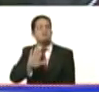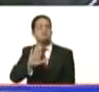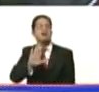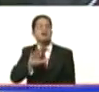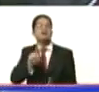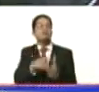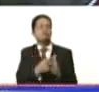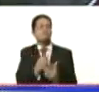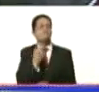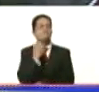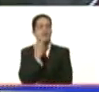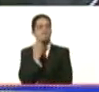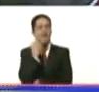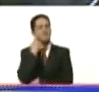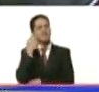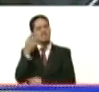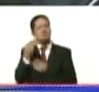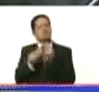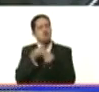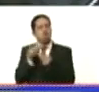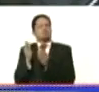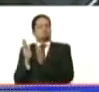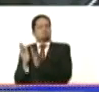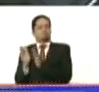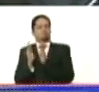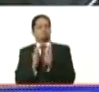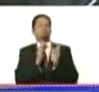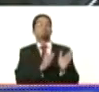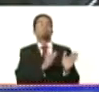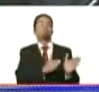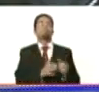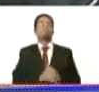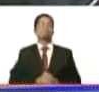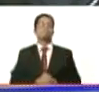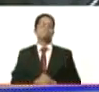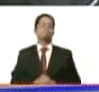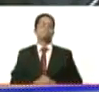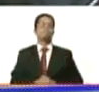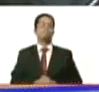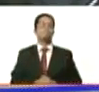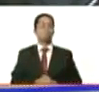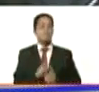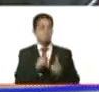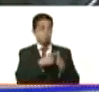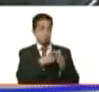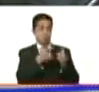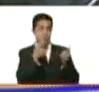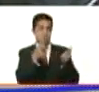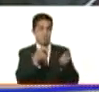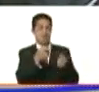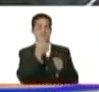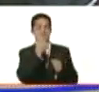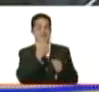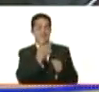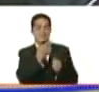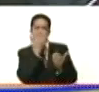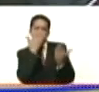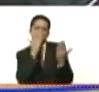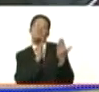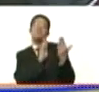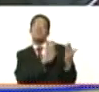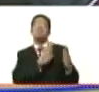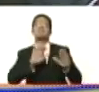darle organización y cuerpo, surgiendo para la Fuerza Armada el desafío y la magna tarea